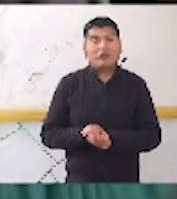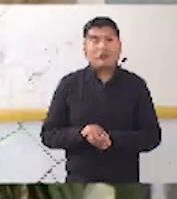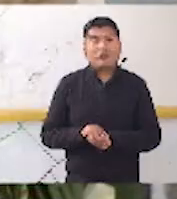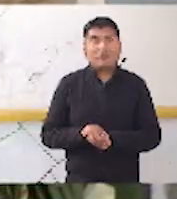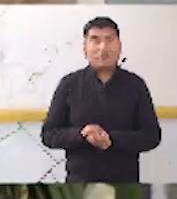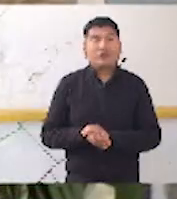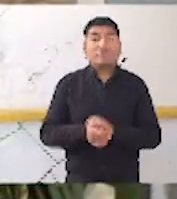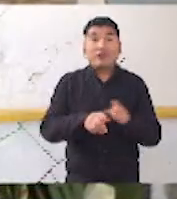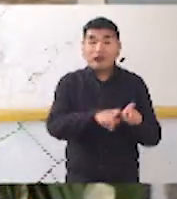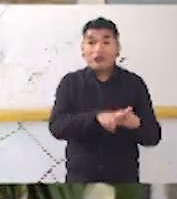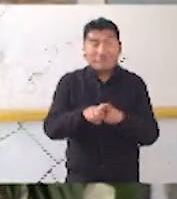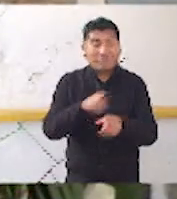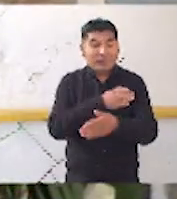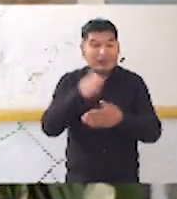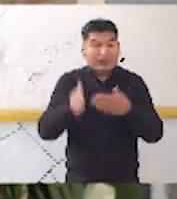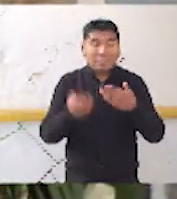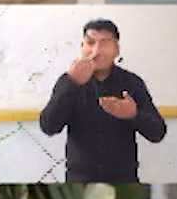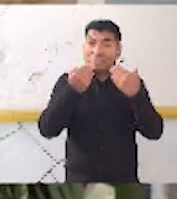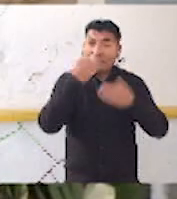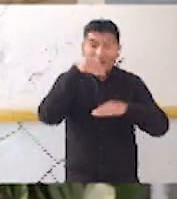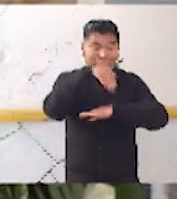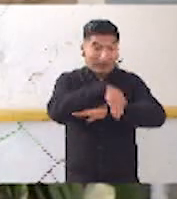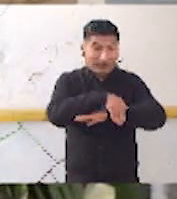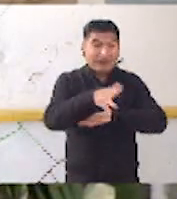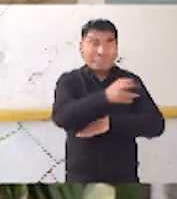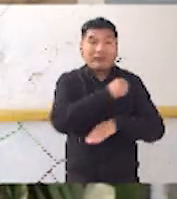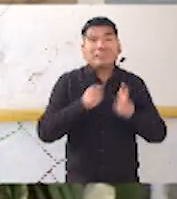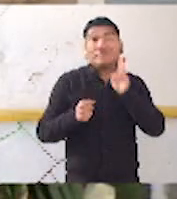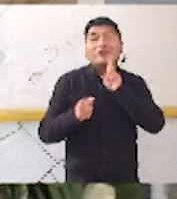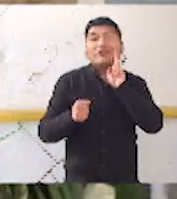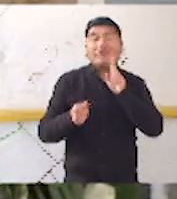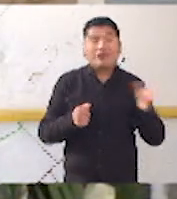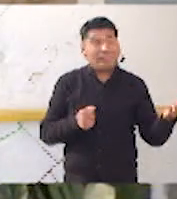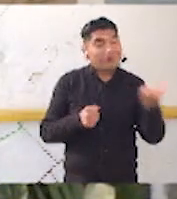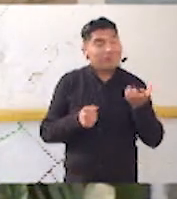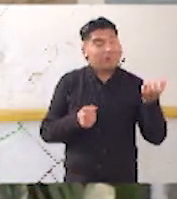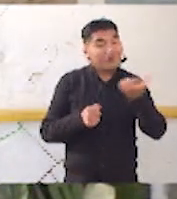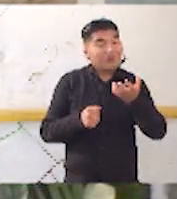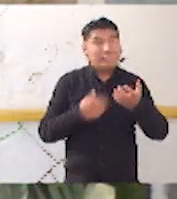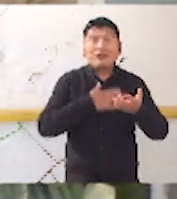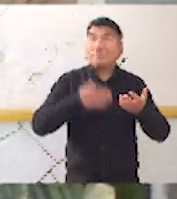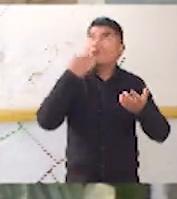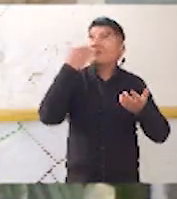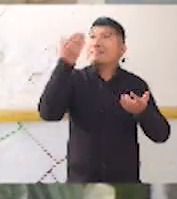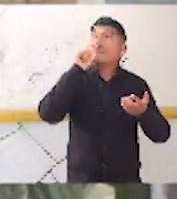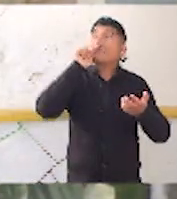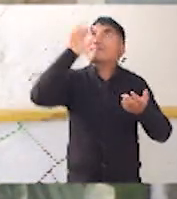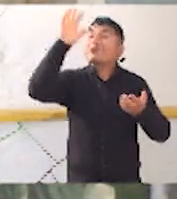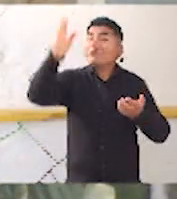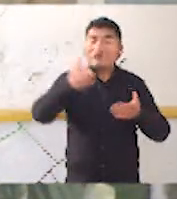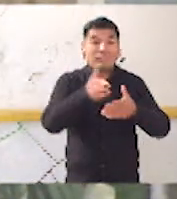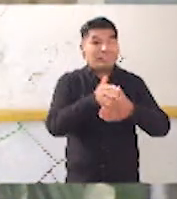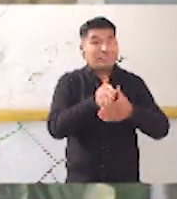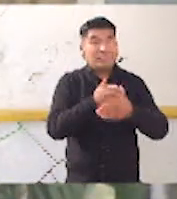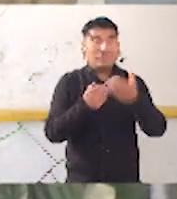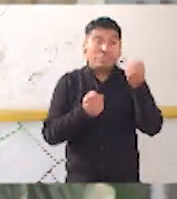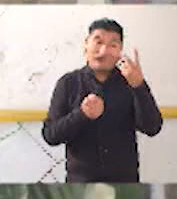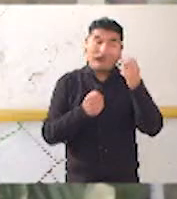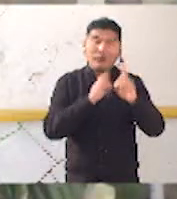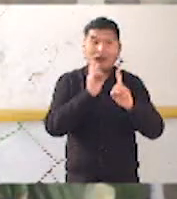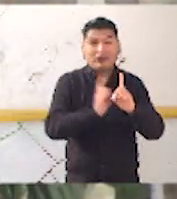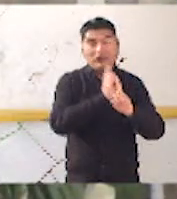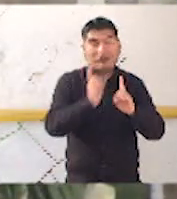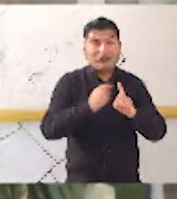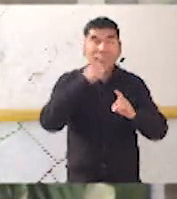Del mismo modo, acabada la cena, tomó el cáliz, dando gracias, te bendijo y le pasó a sus discípulos,